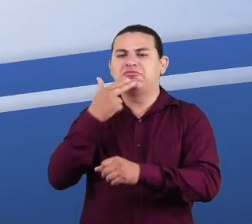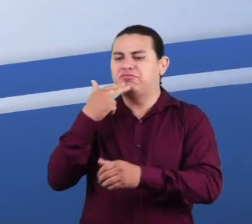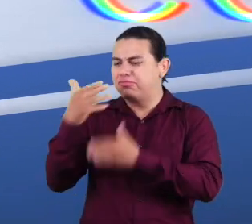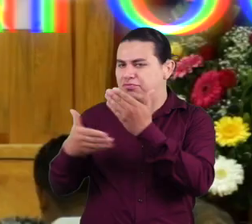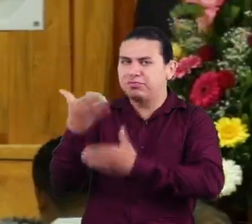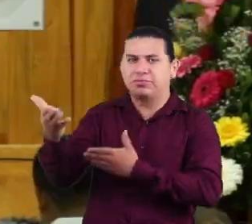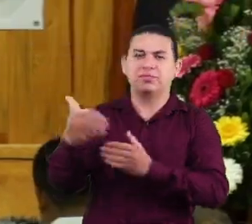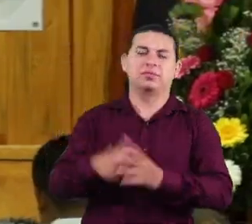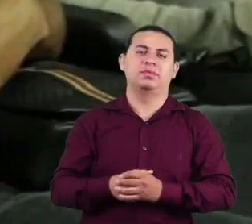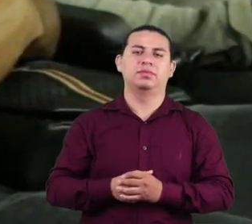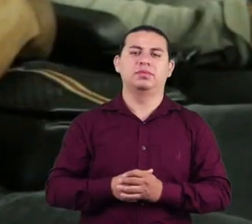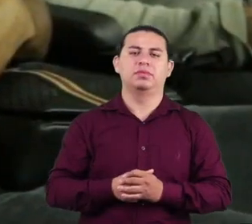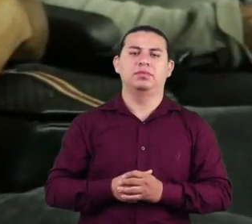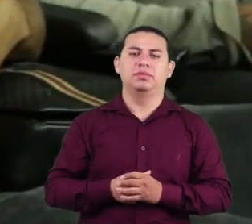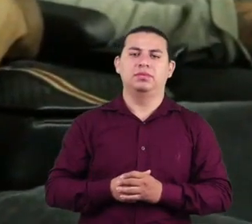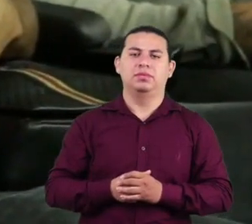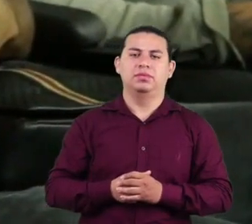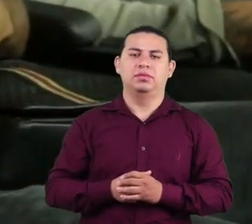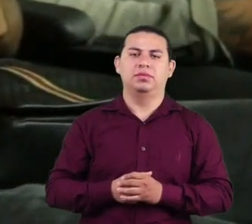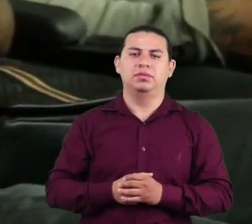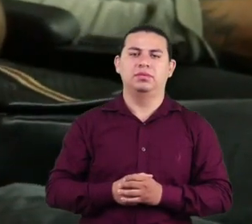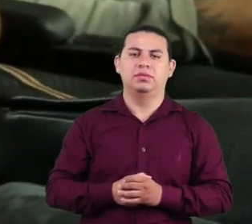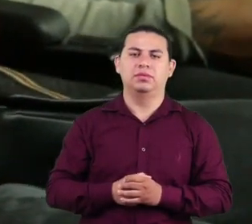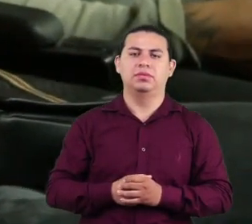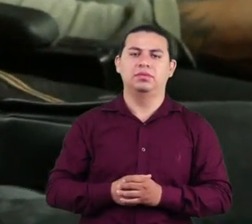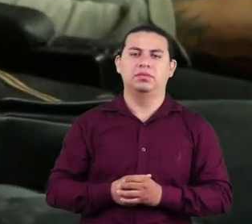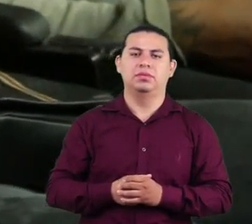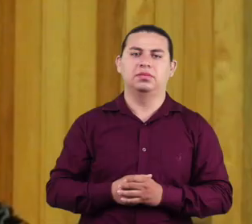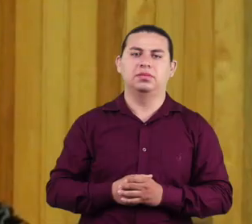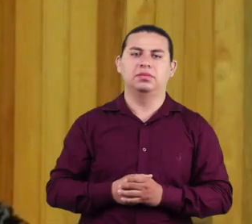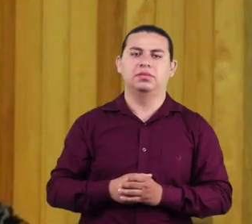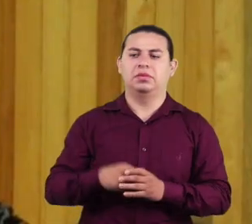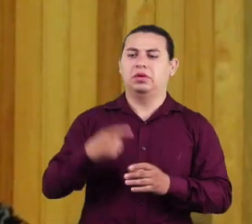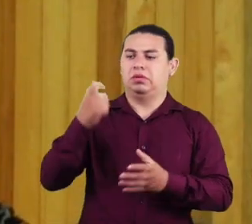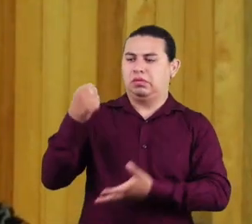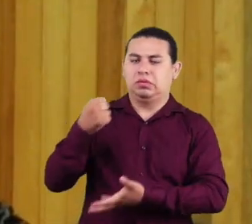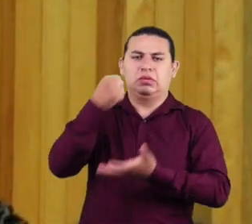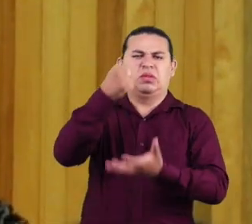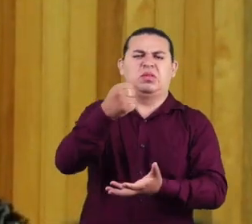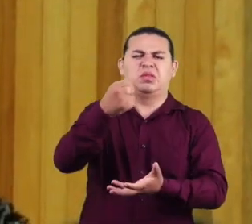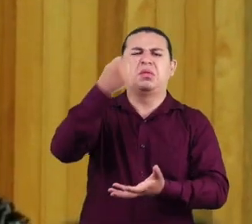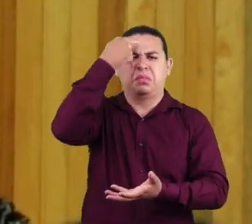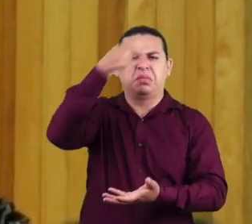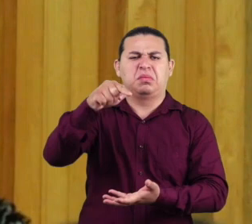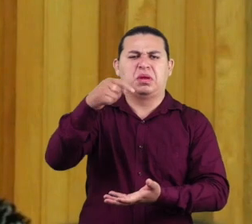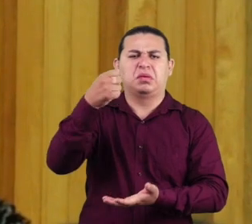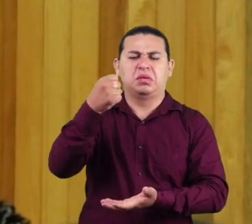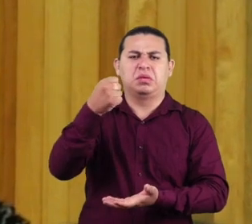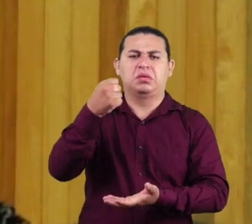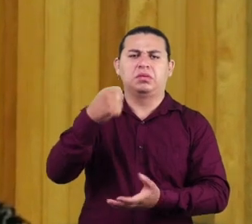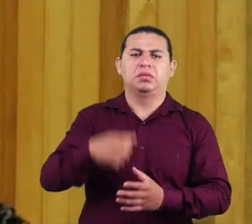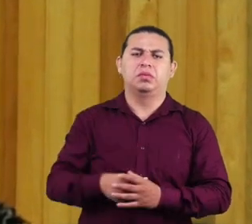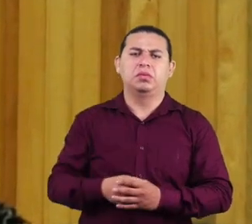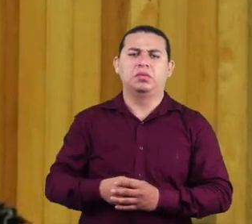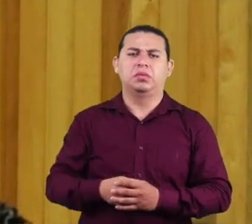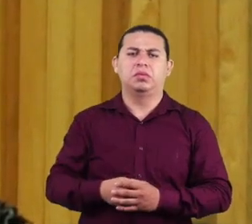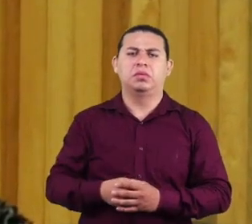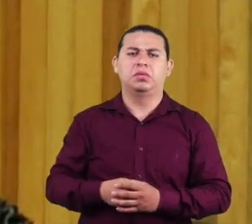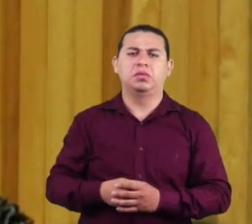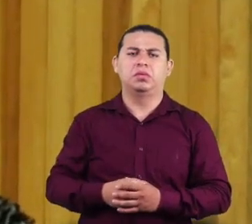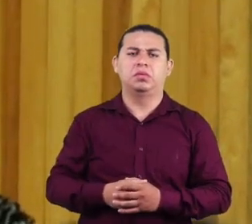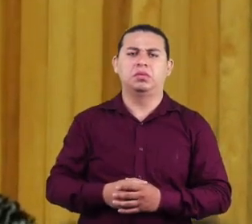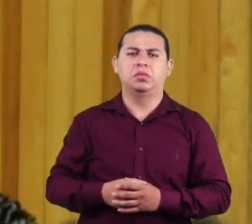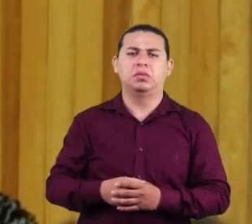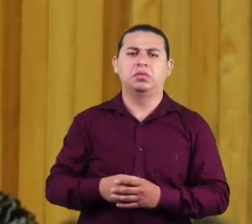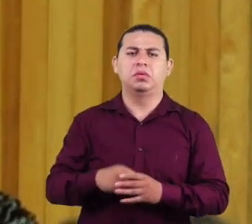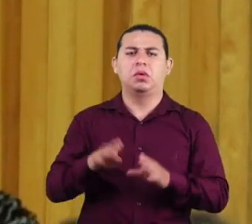resumen. Que una es la utilización de recursos, que hicimos